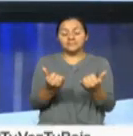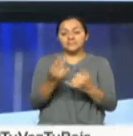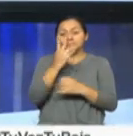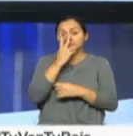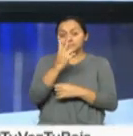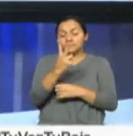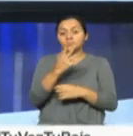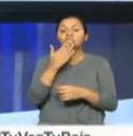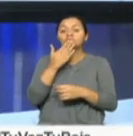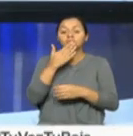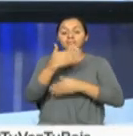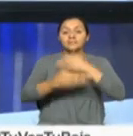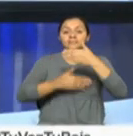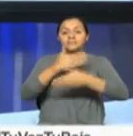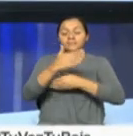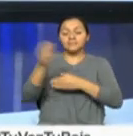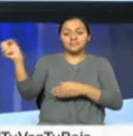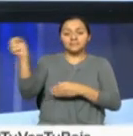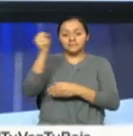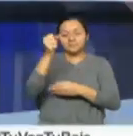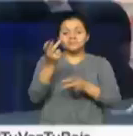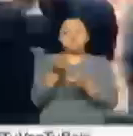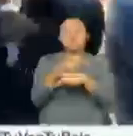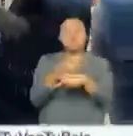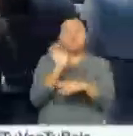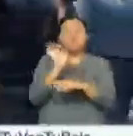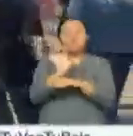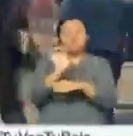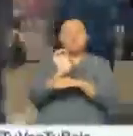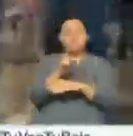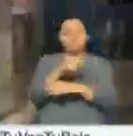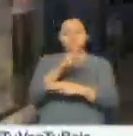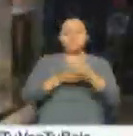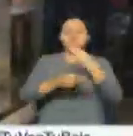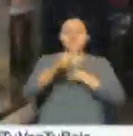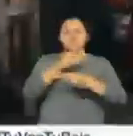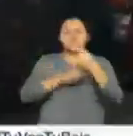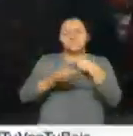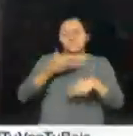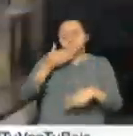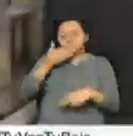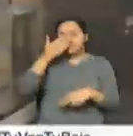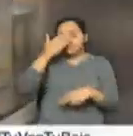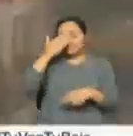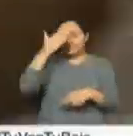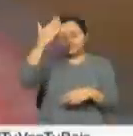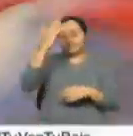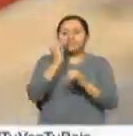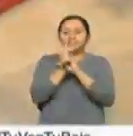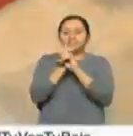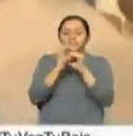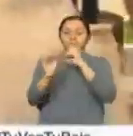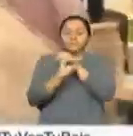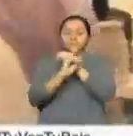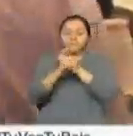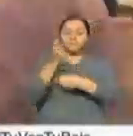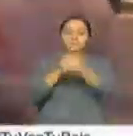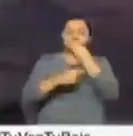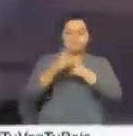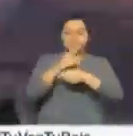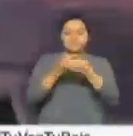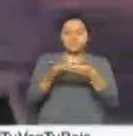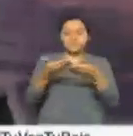de fortalecer la presencia de productos ecuatorianos en el mercado de Medio Oriente, el Instituto de Promoción de Exportaciones